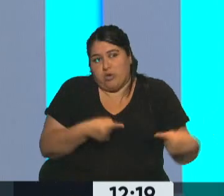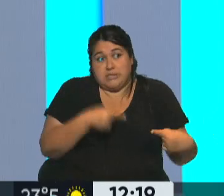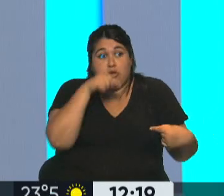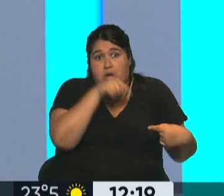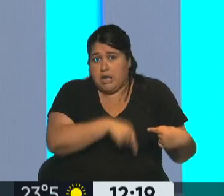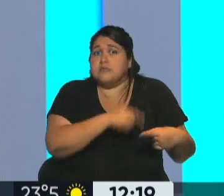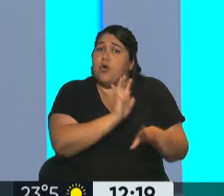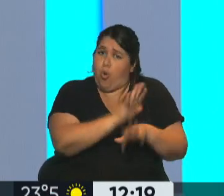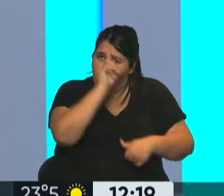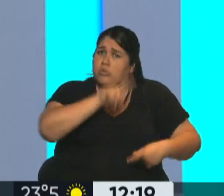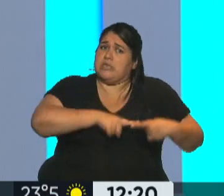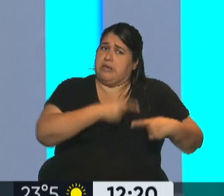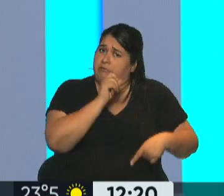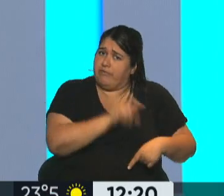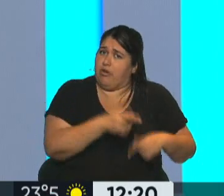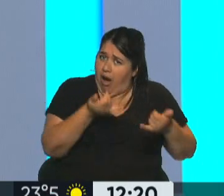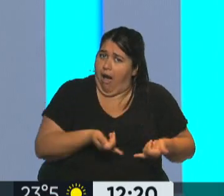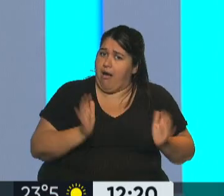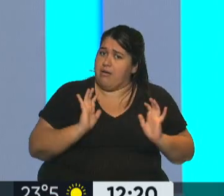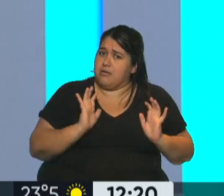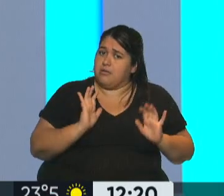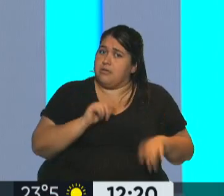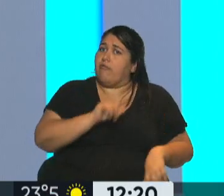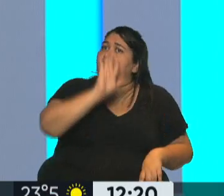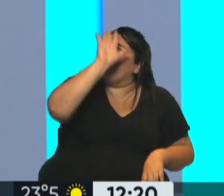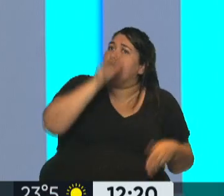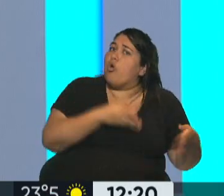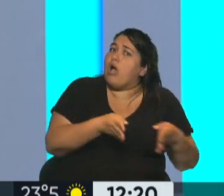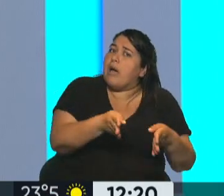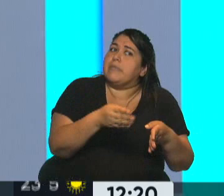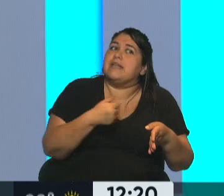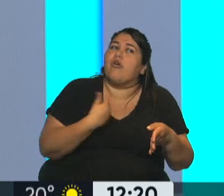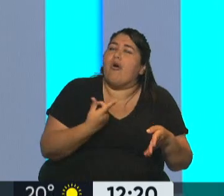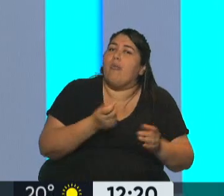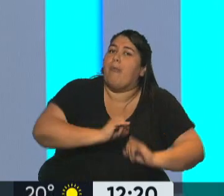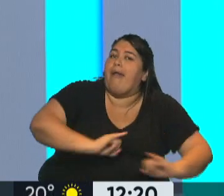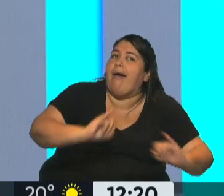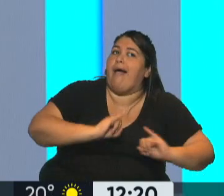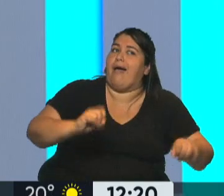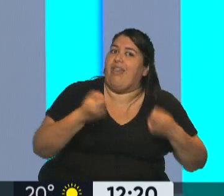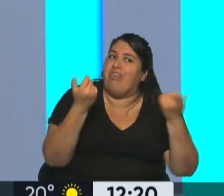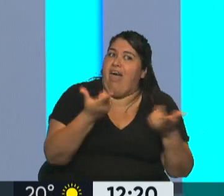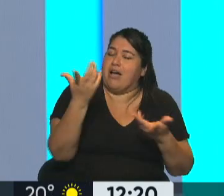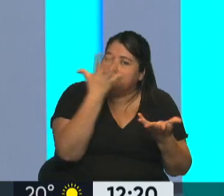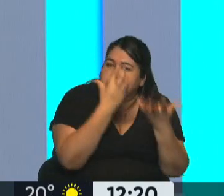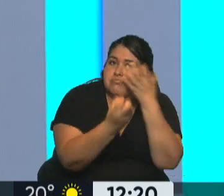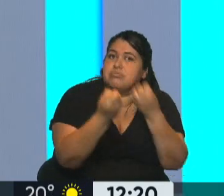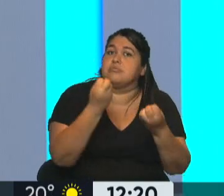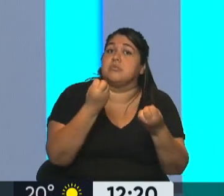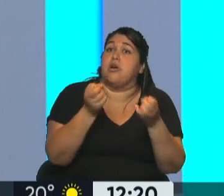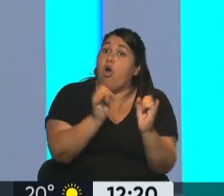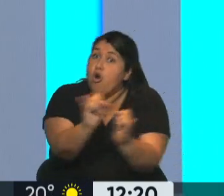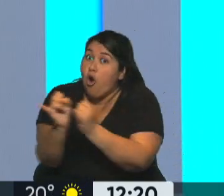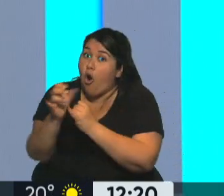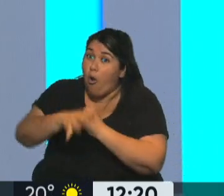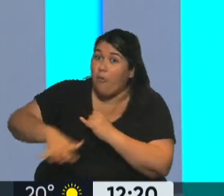popular tiene que volver a repensar cómo construir un horizonte que vuelva a entusiasmar. Me parece que las juventudes y los sectores informales son